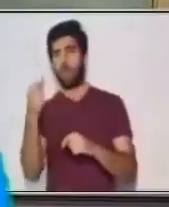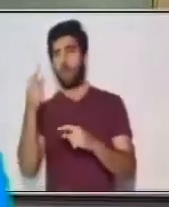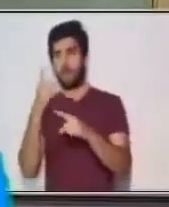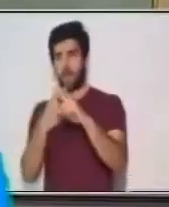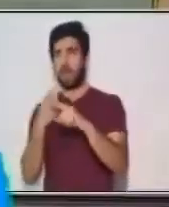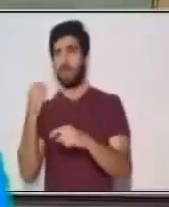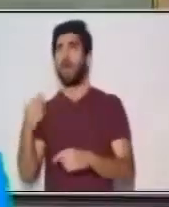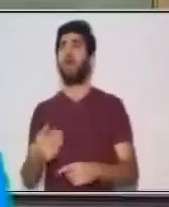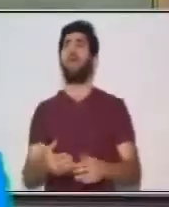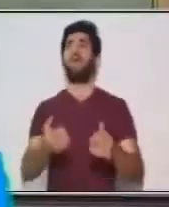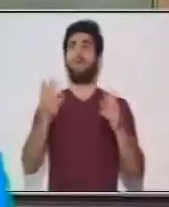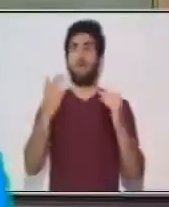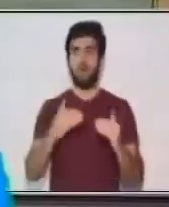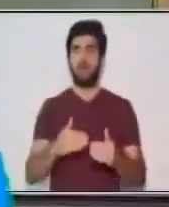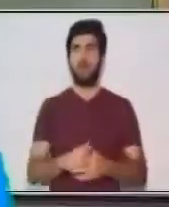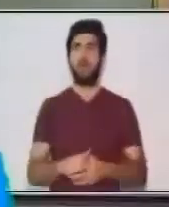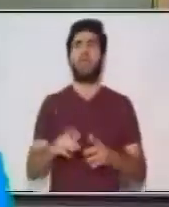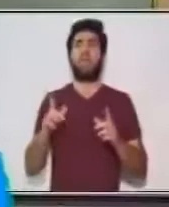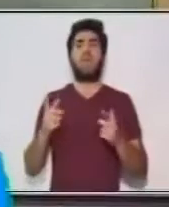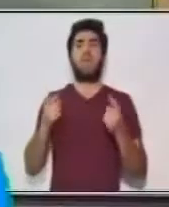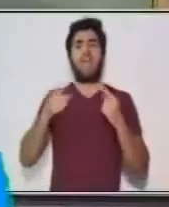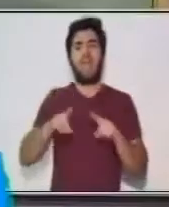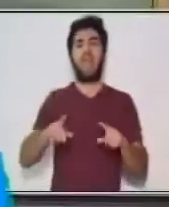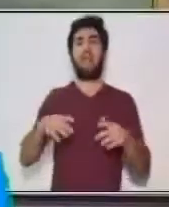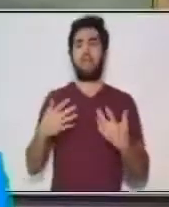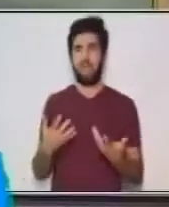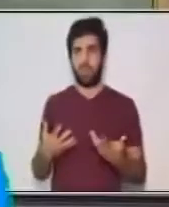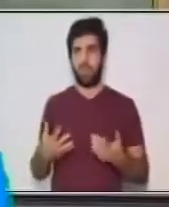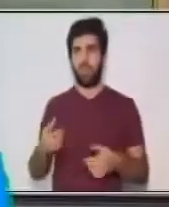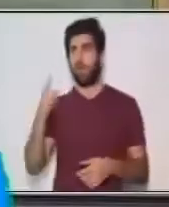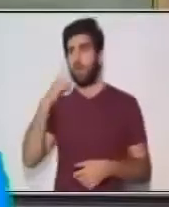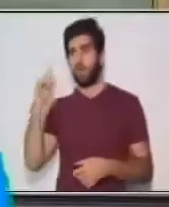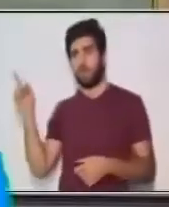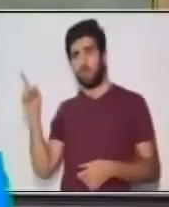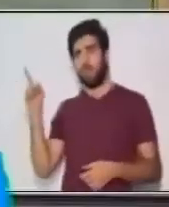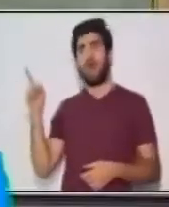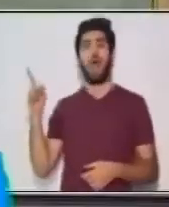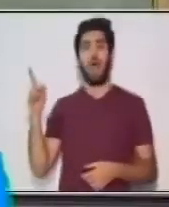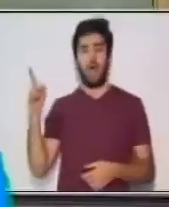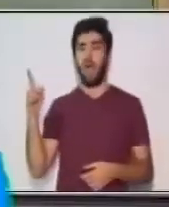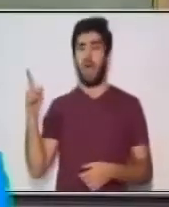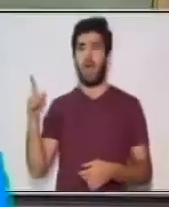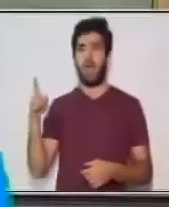el segundo número? ¿Qué pasó con ese segundo número?